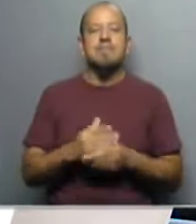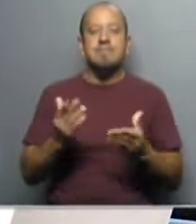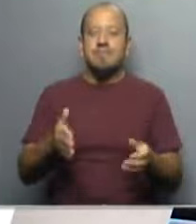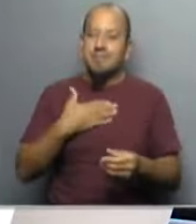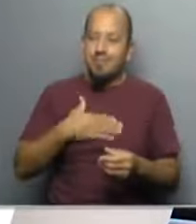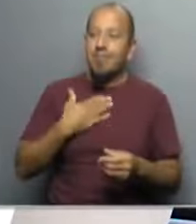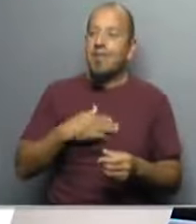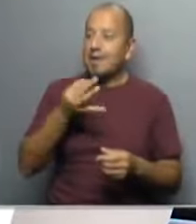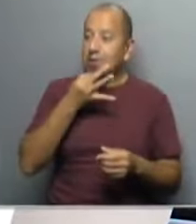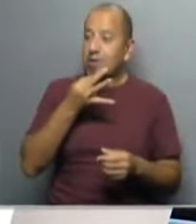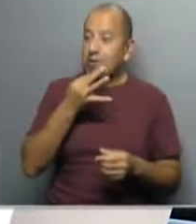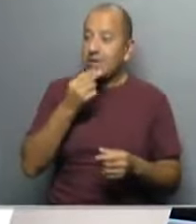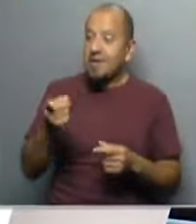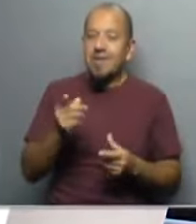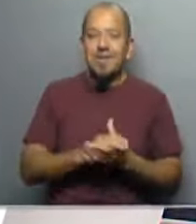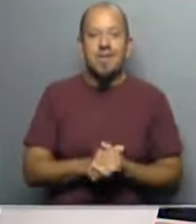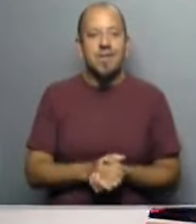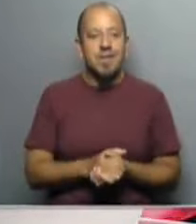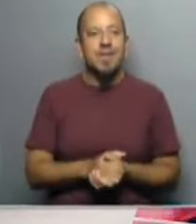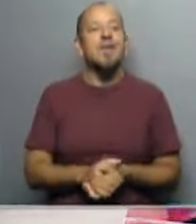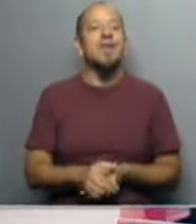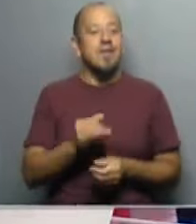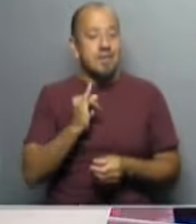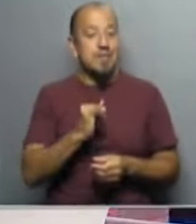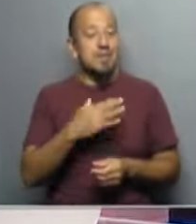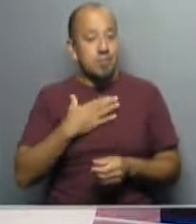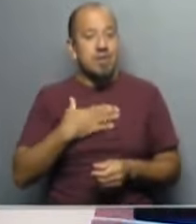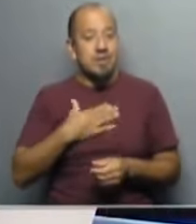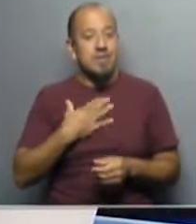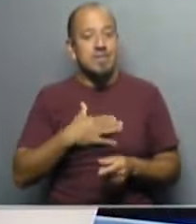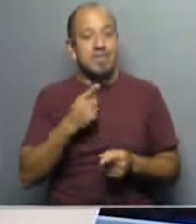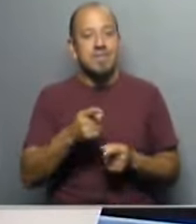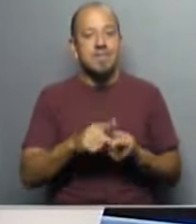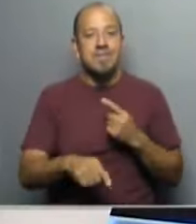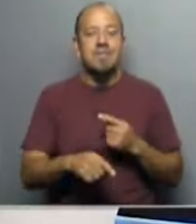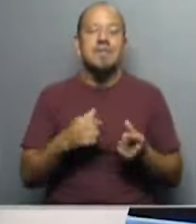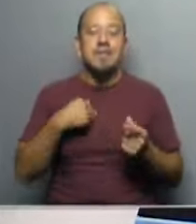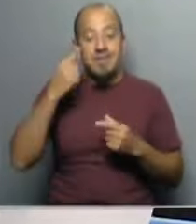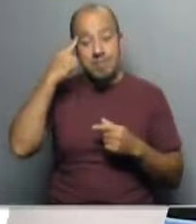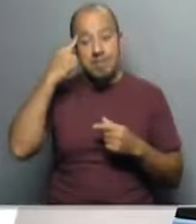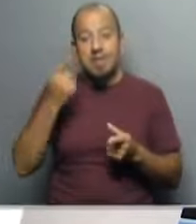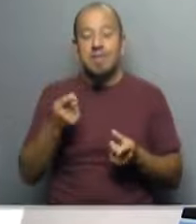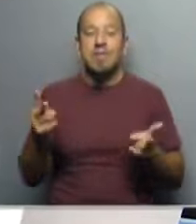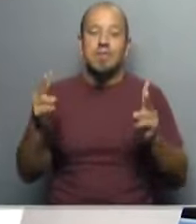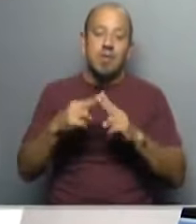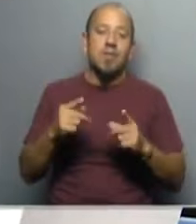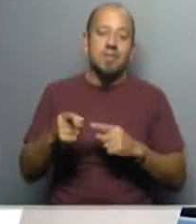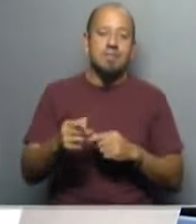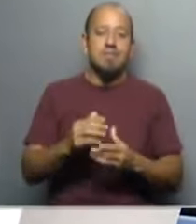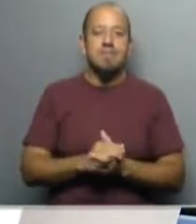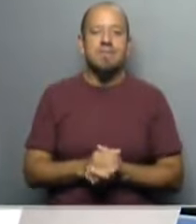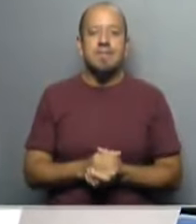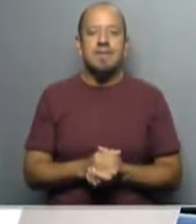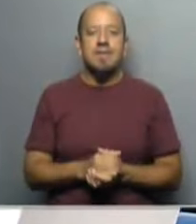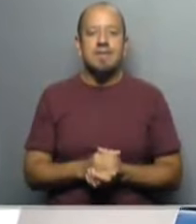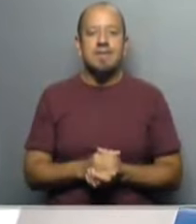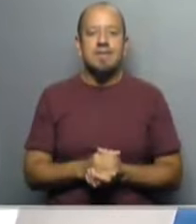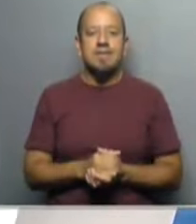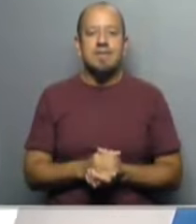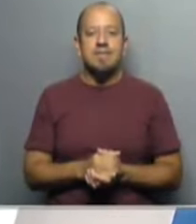chistes igual. Ah, la verdad que sí, pensé que era como diciendo sí, un placer. No, para vos. Porque, no, pensé que ibas a decir reencontrarnos y me quedé con eso.